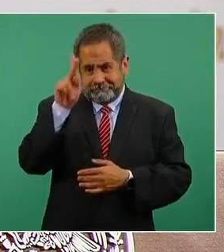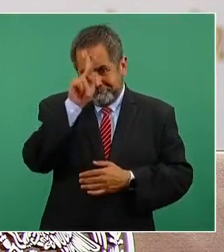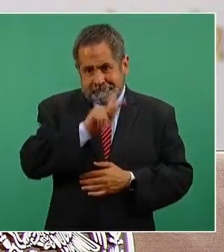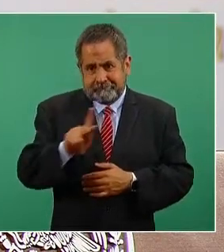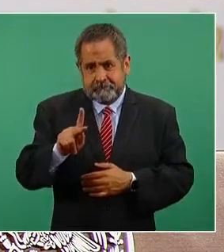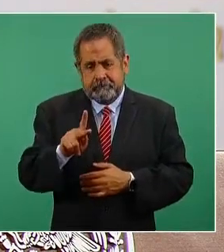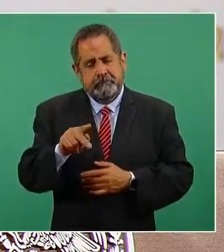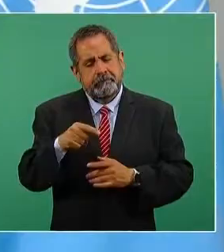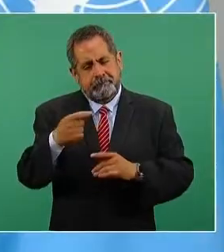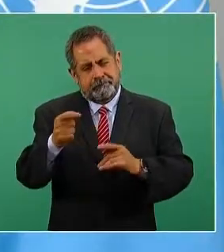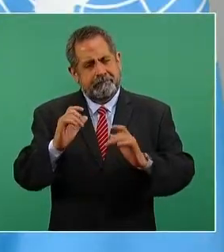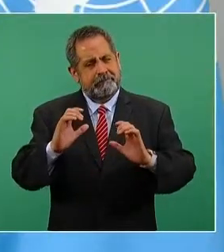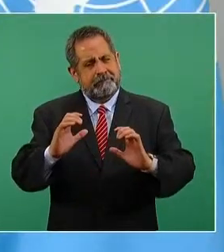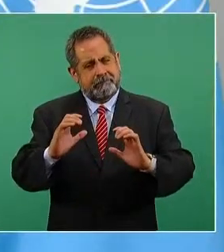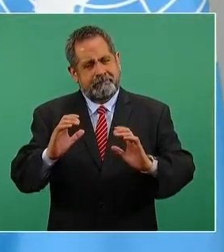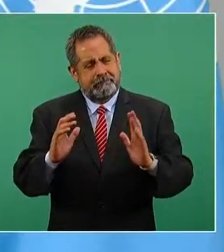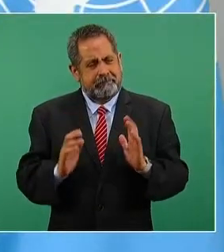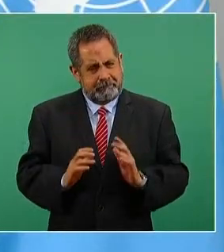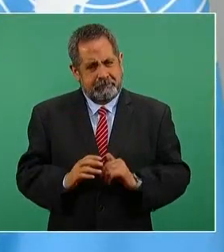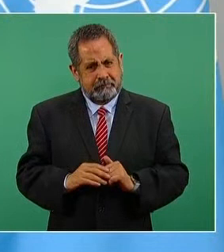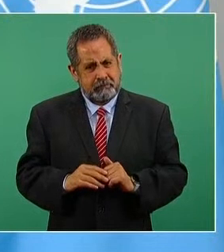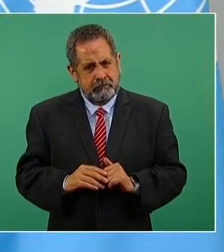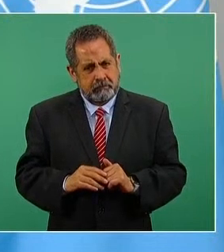Entonces, cuidémonos